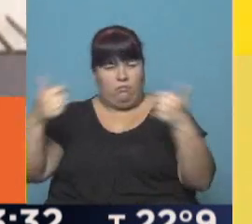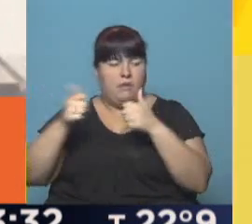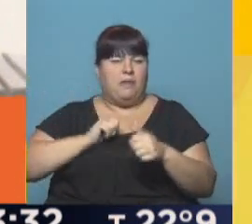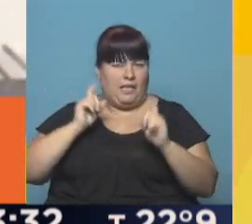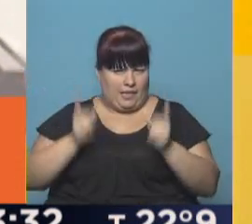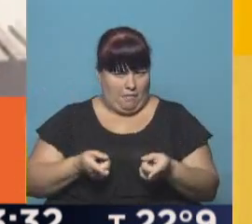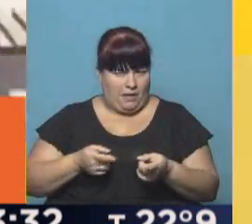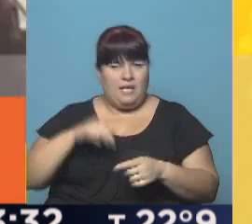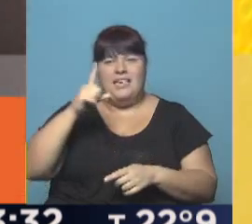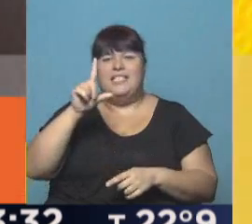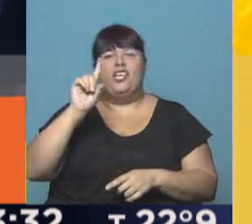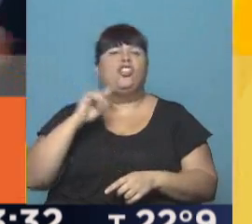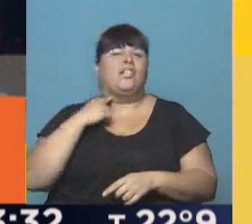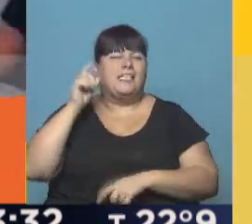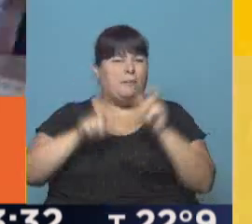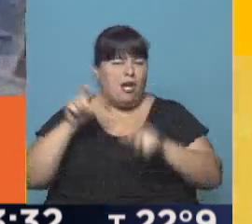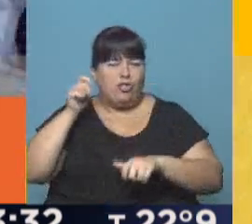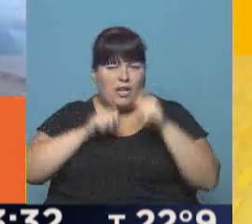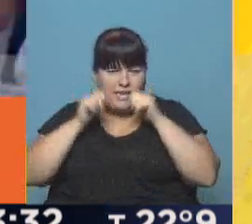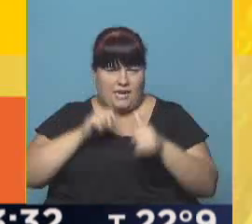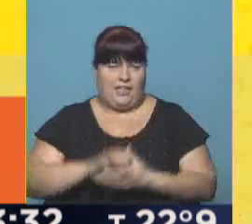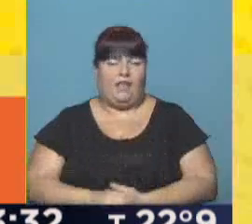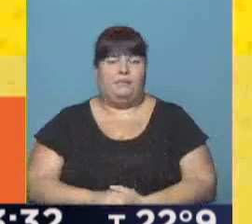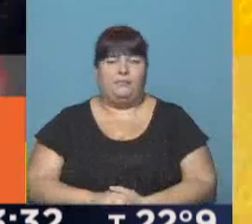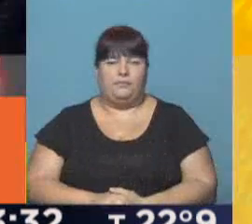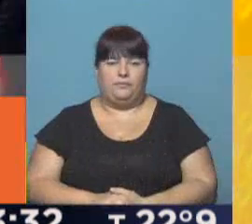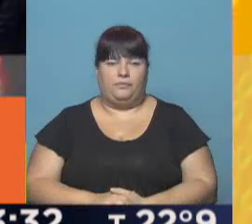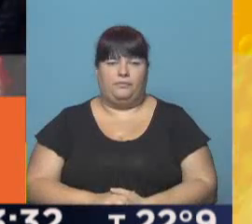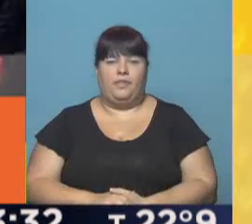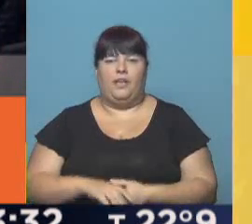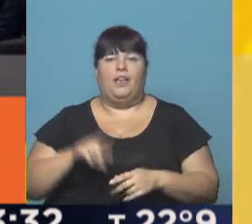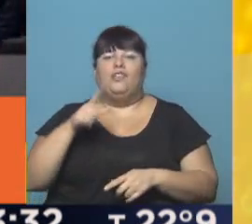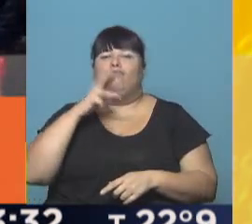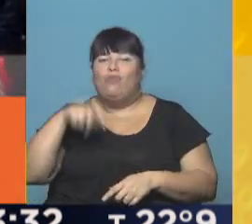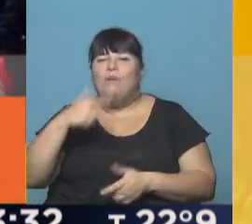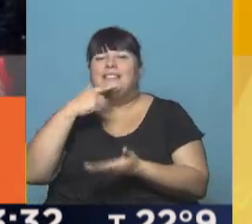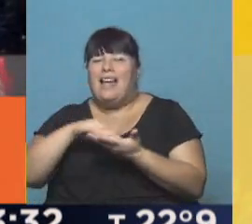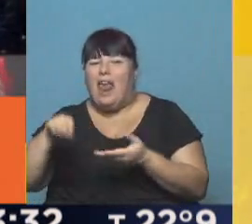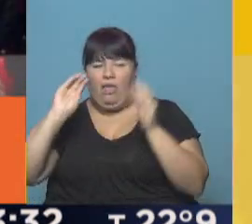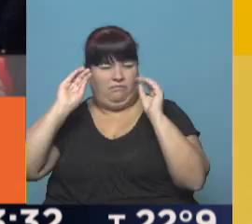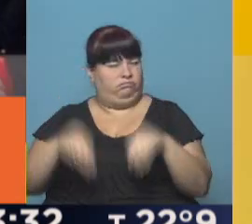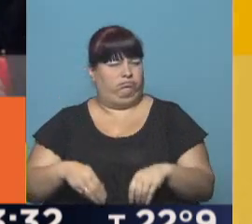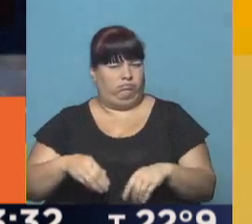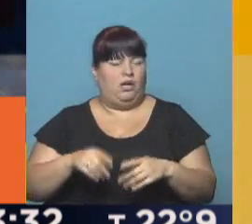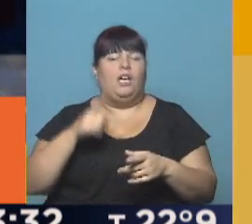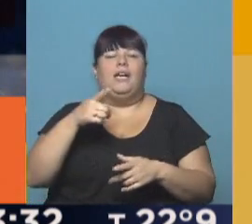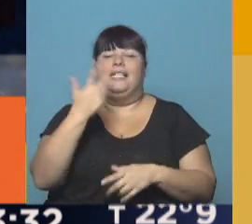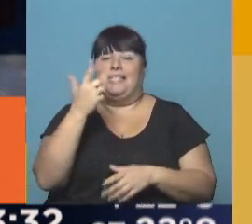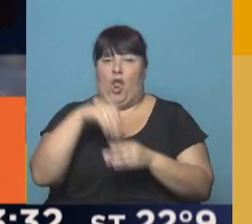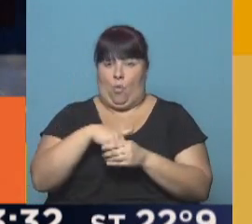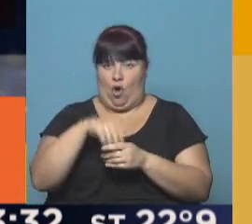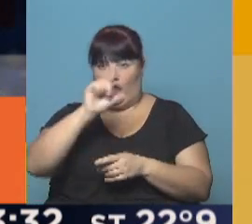ejército. Unas 113 personas resultaron heridas. Fracaso de Trump en el Senado. Con 3